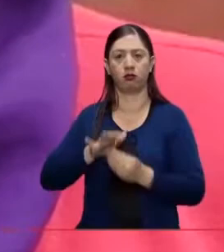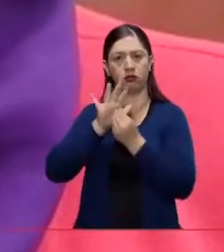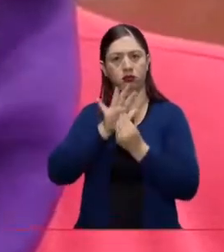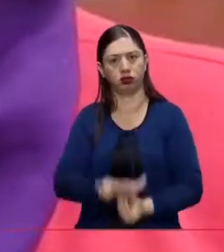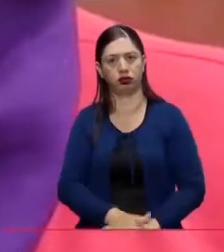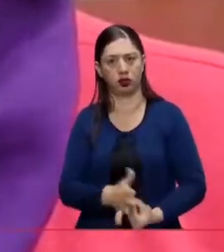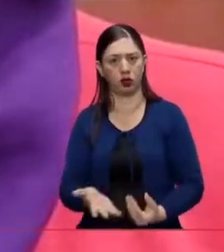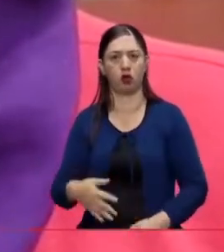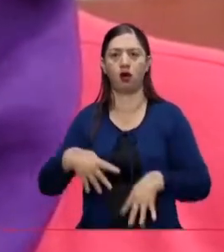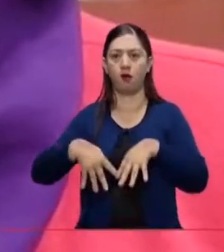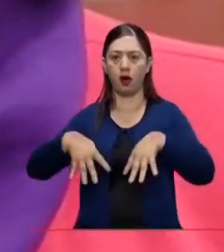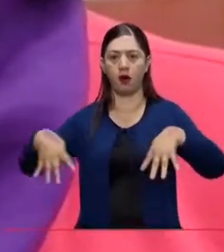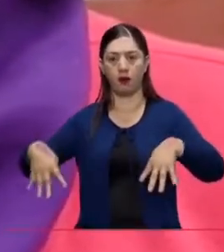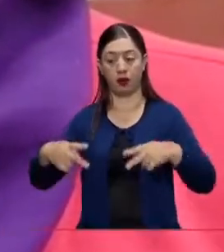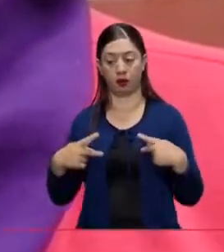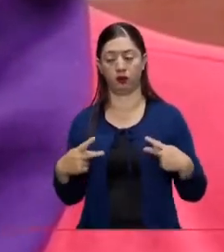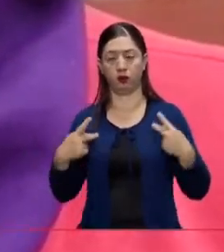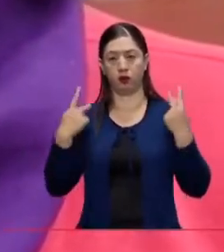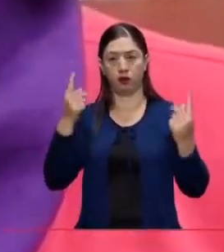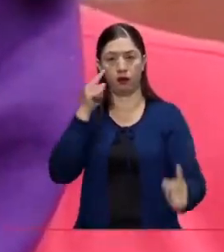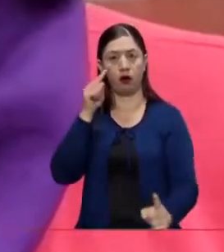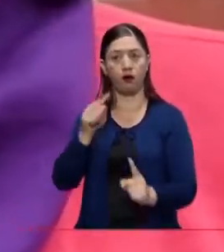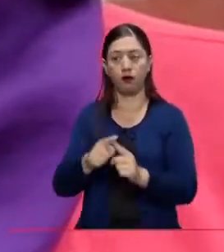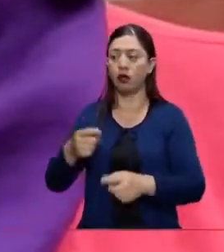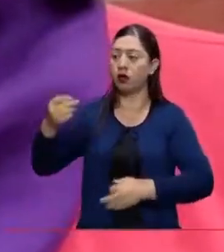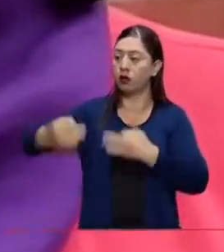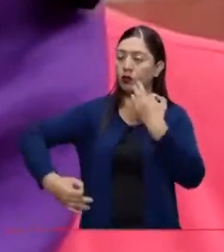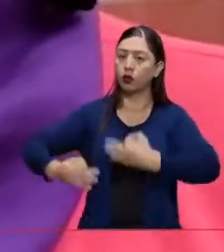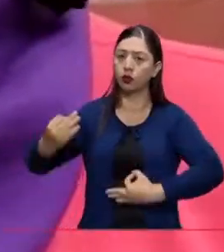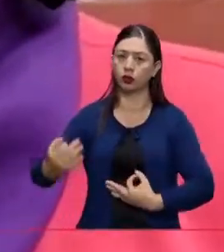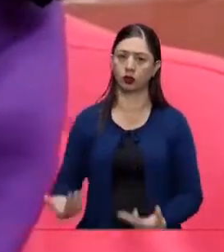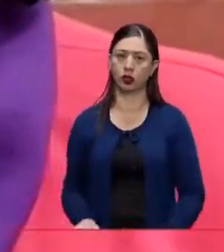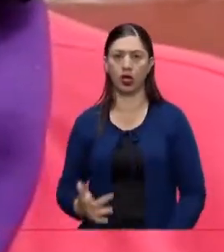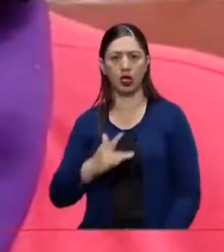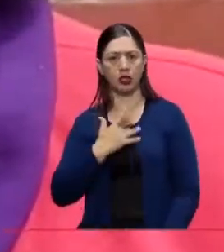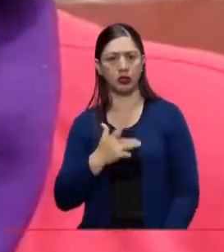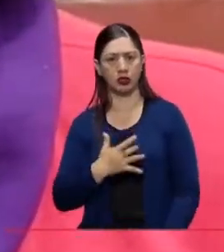a este plantón el Plantón por la Vida, para pedir justicia y pedir